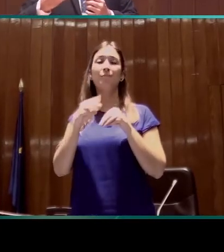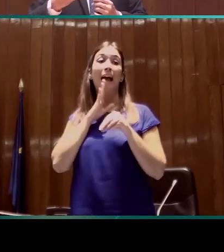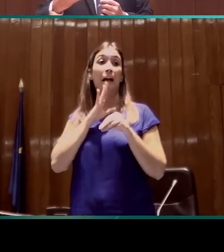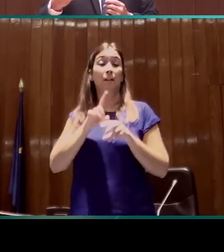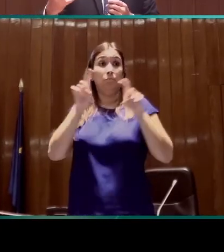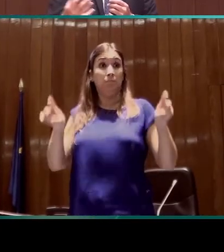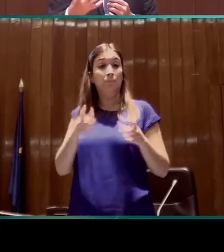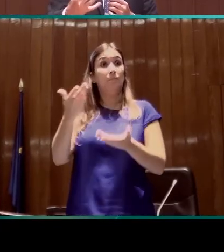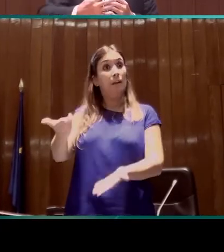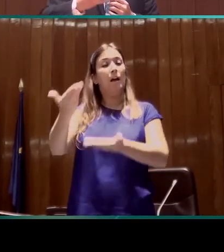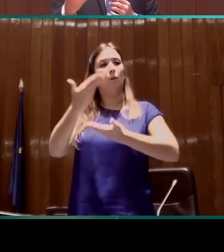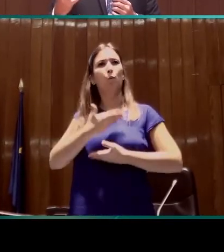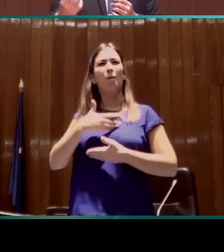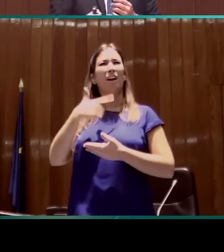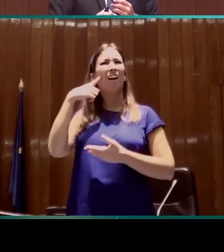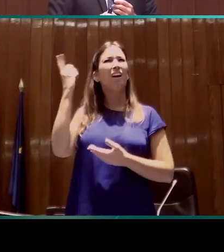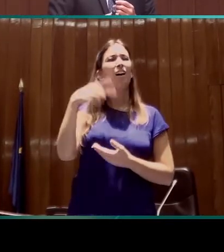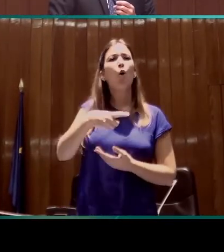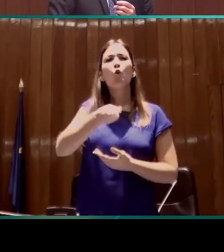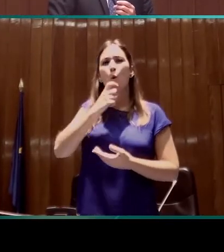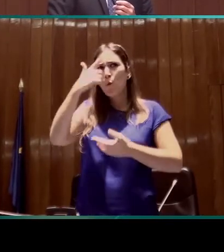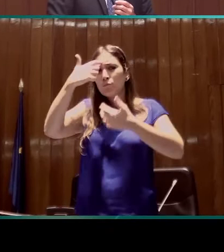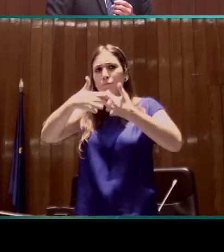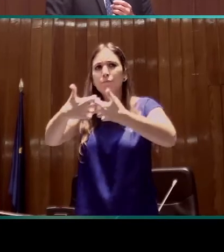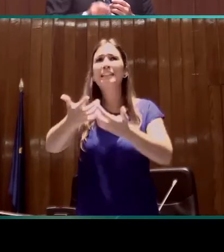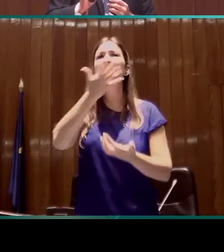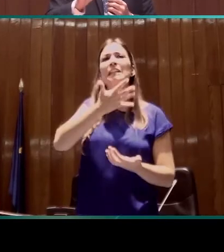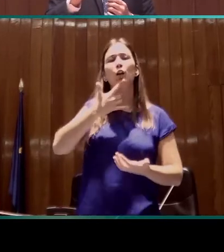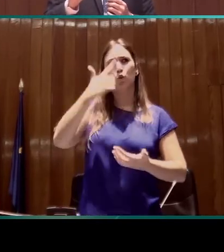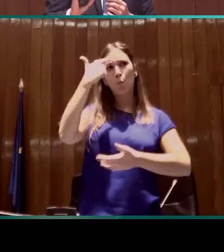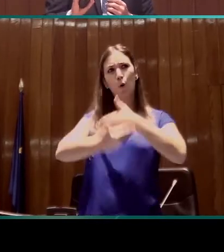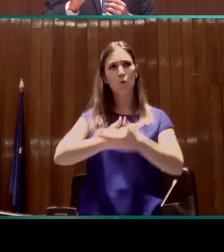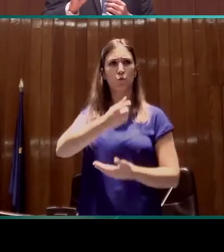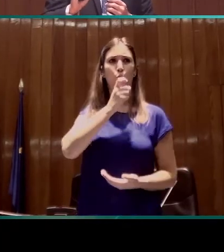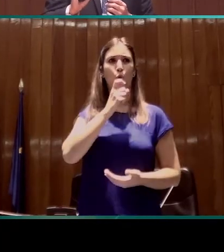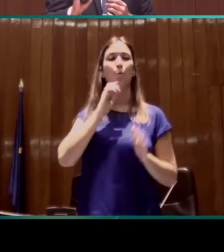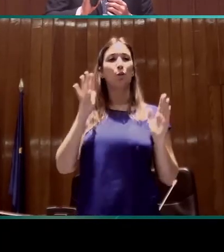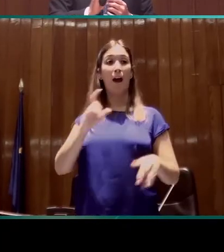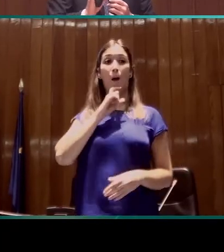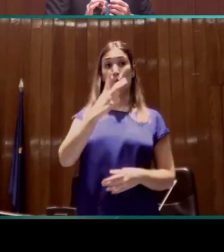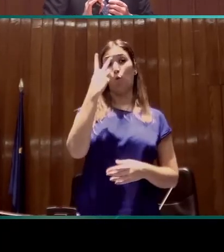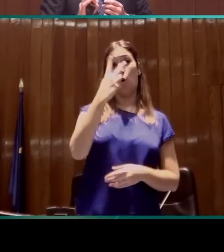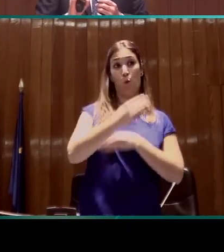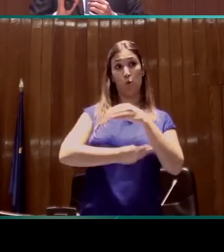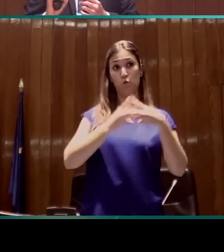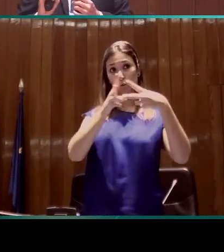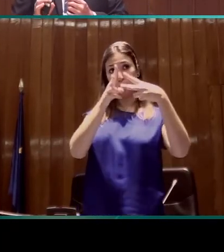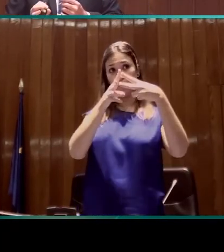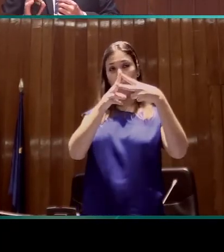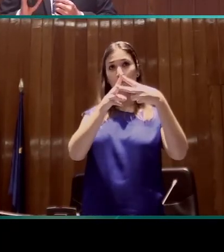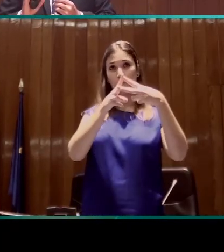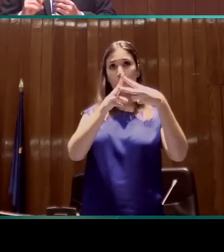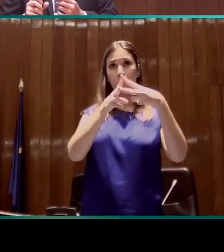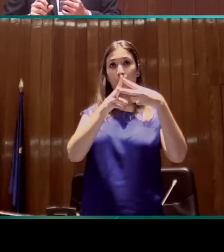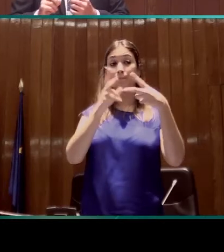computacional, que permita entender mejor cómo procesamos esos signos. Para ello vamos a utilizar dos variables, o hemos utilizado dos